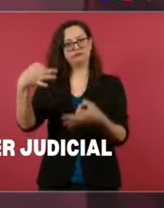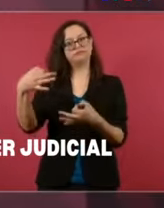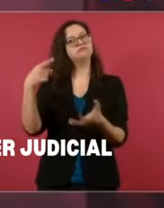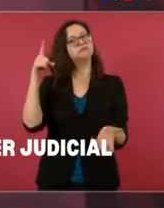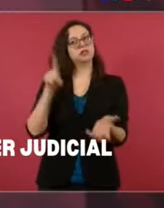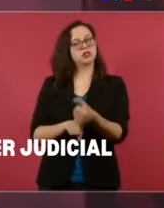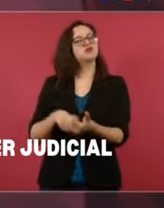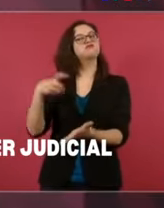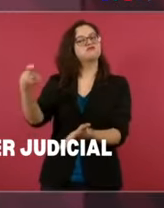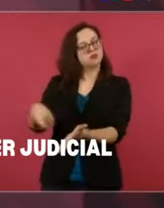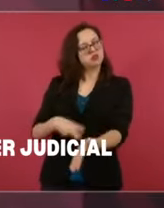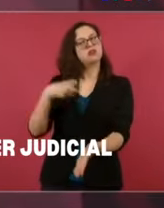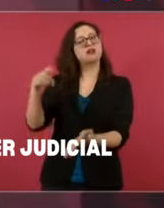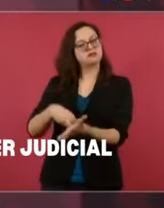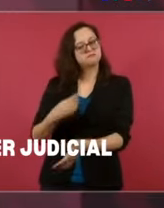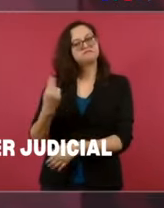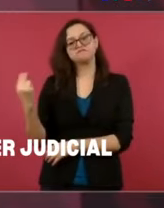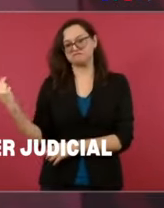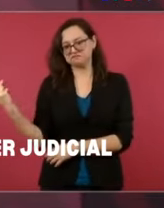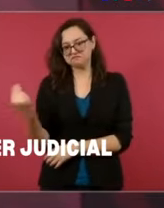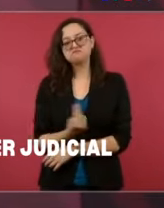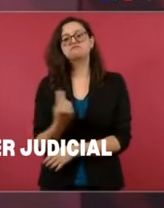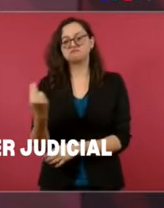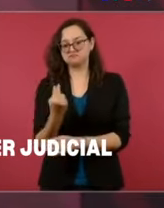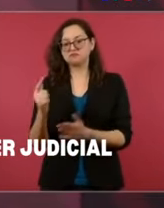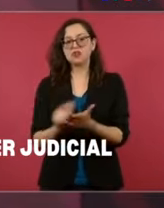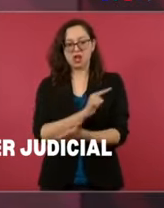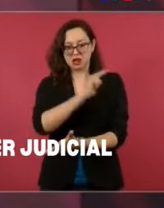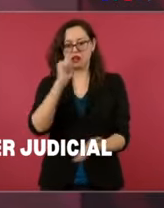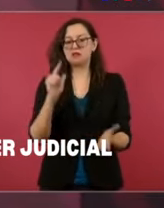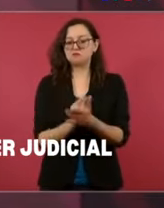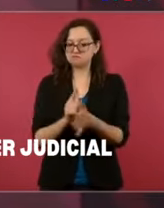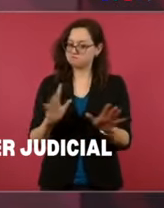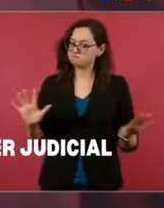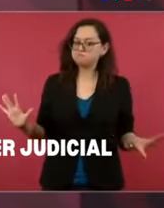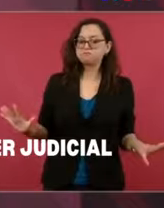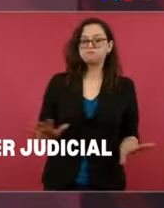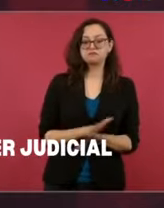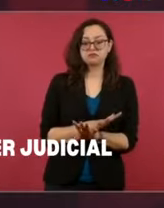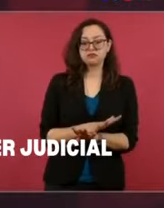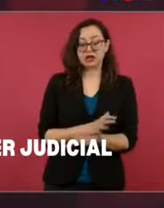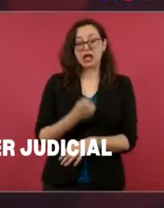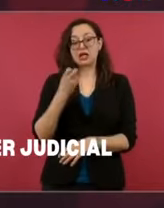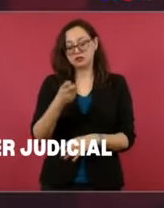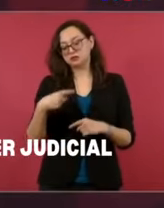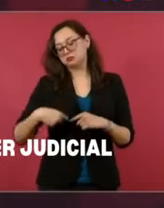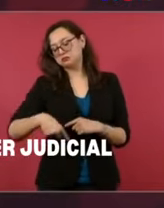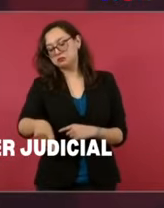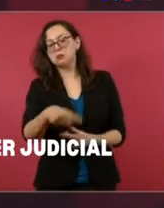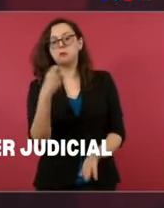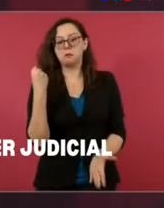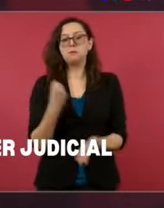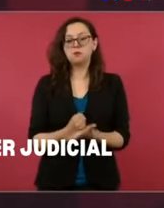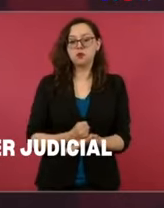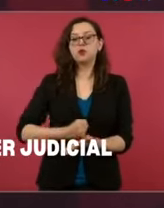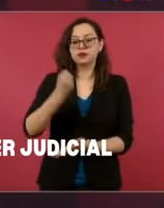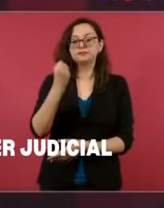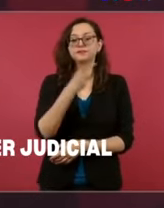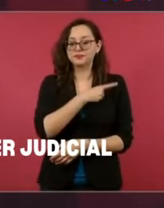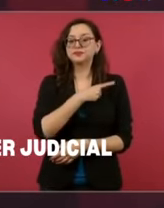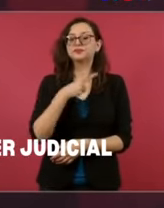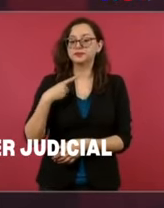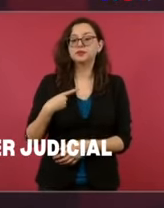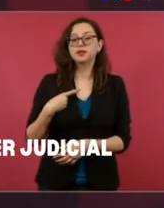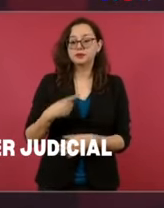Que estas sean las reformas que puedan aprobarse como las primeras